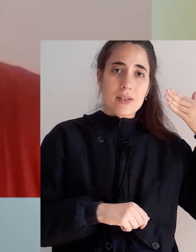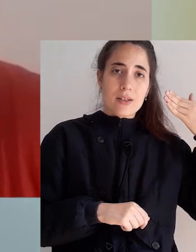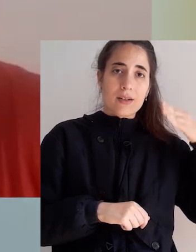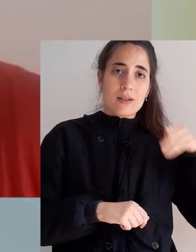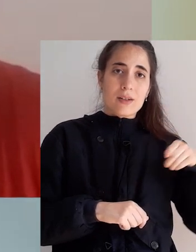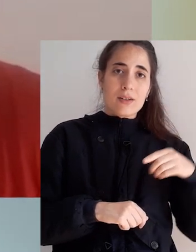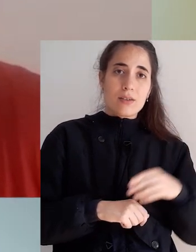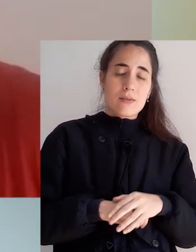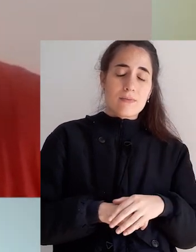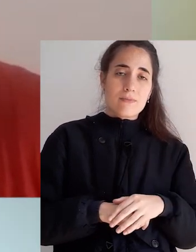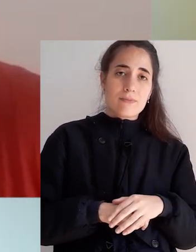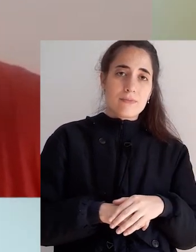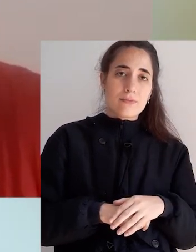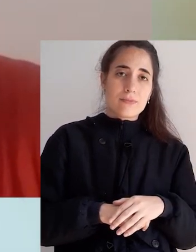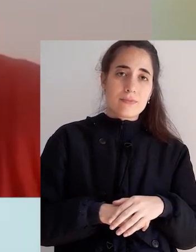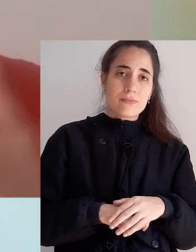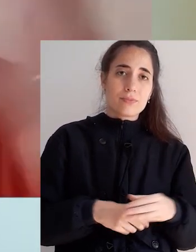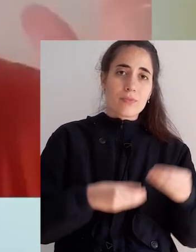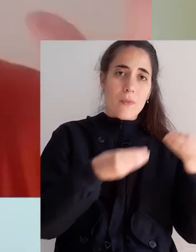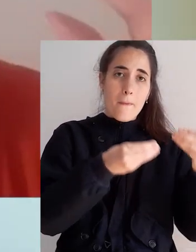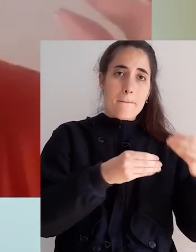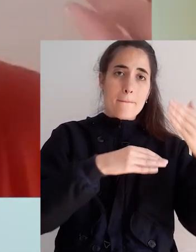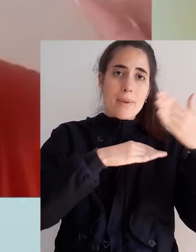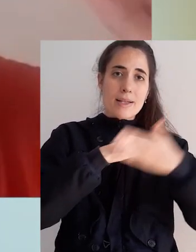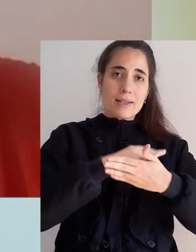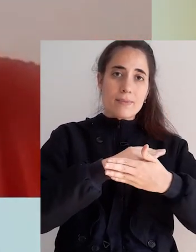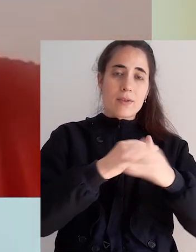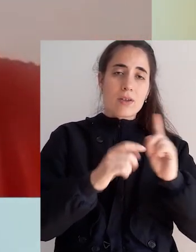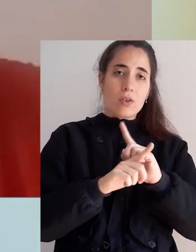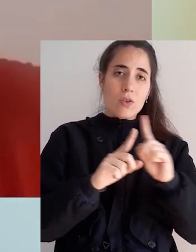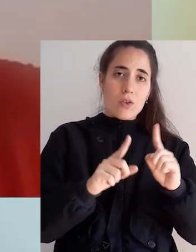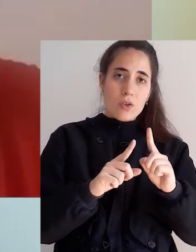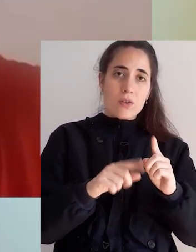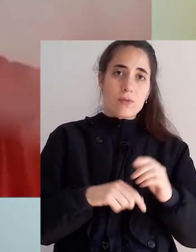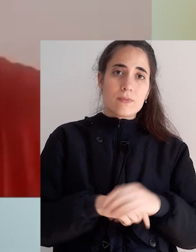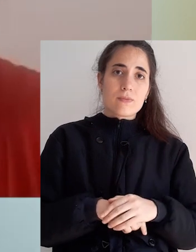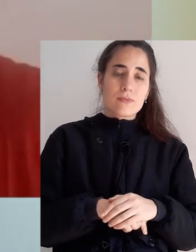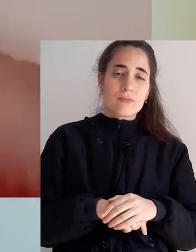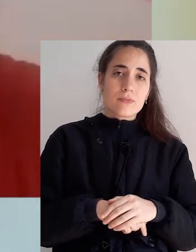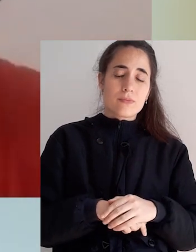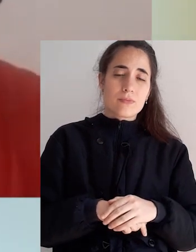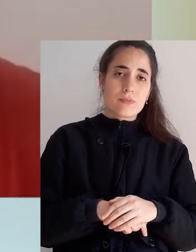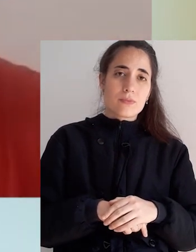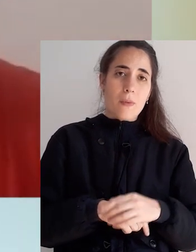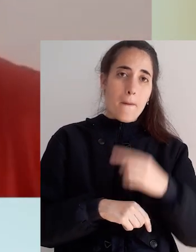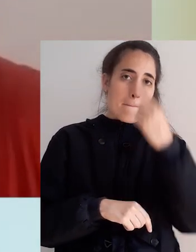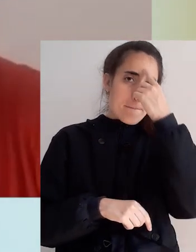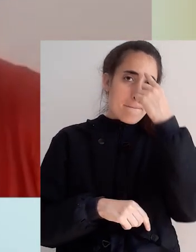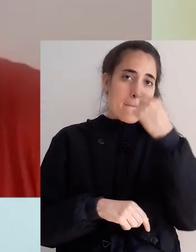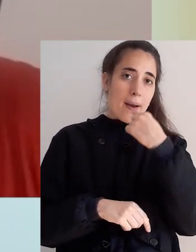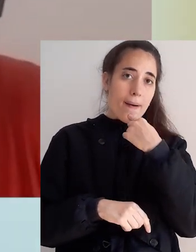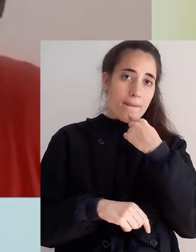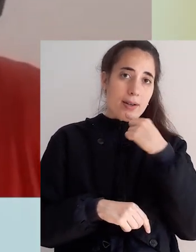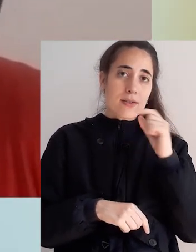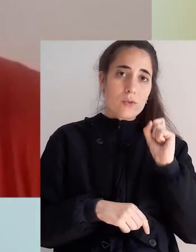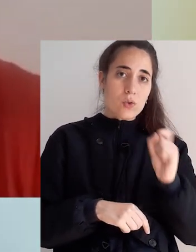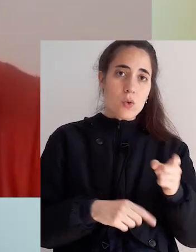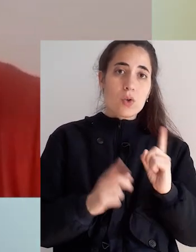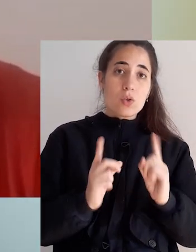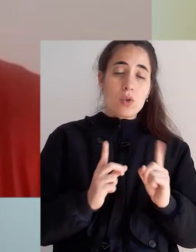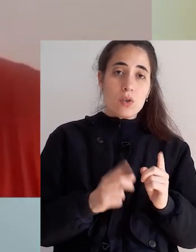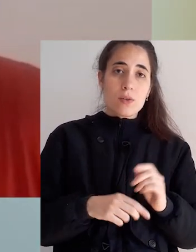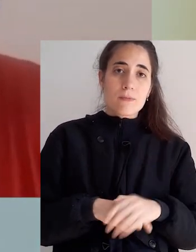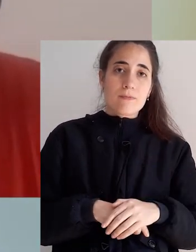una resolución de este gobierno, no me acuerdo si era decreto, de una hubo resolución, una disposición de